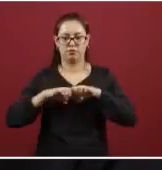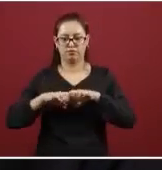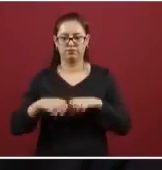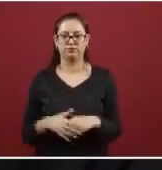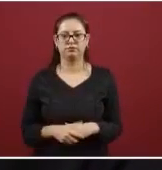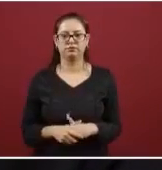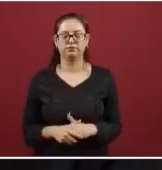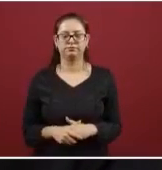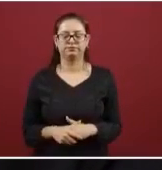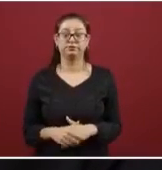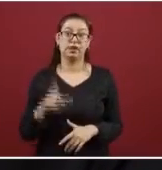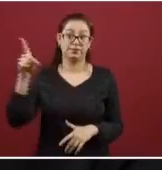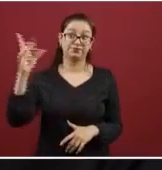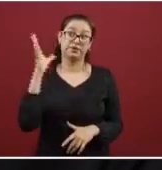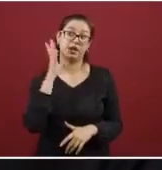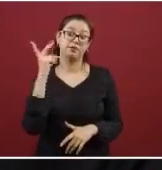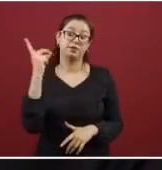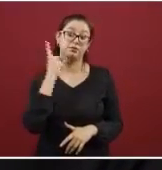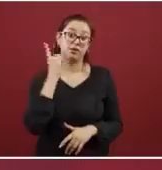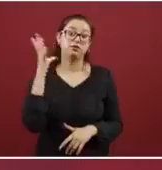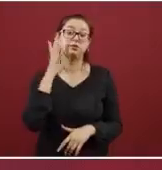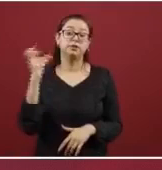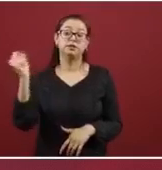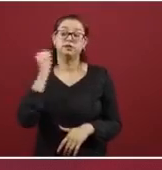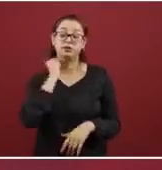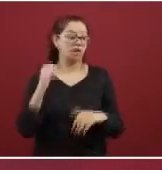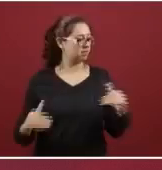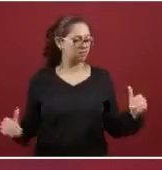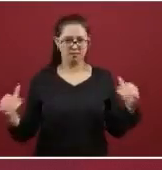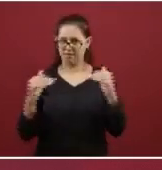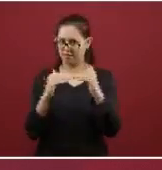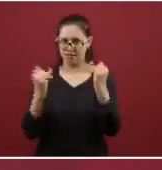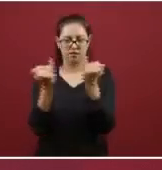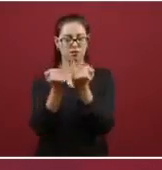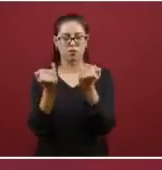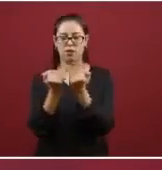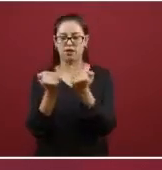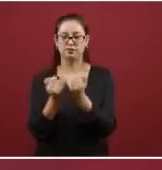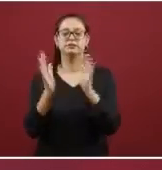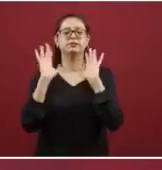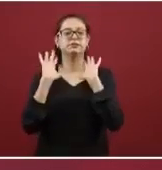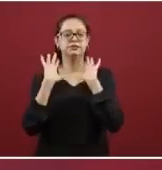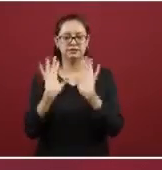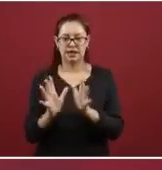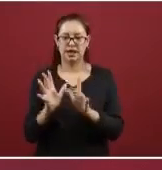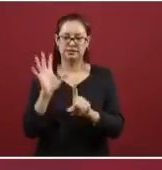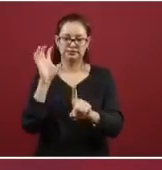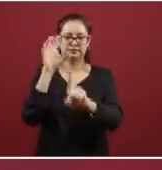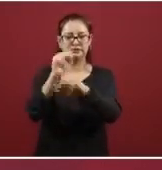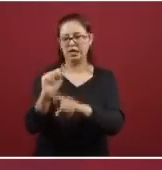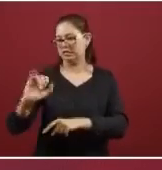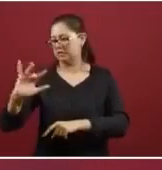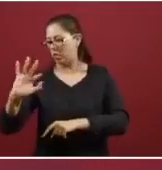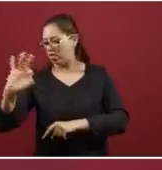En la Cámara de Diputados y en la Cámara de Senadores, lo mismo, ya se logró también esta